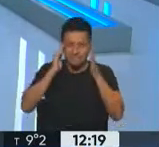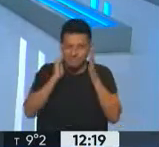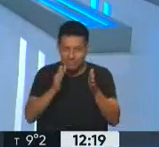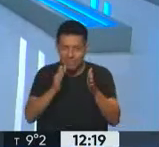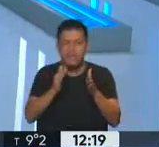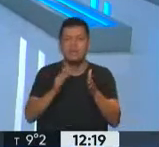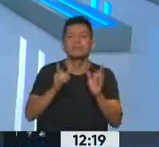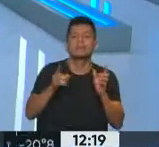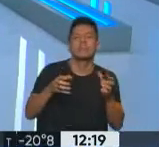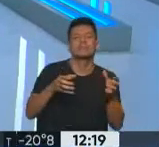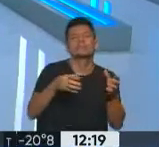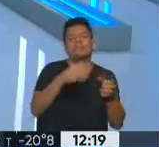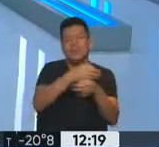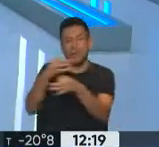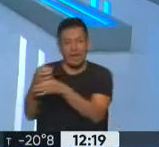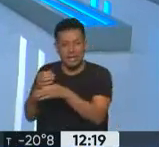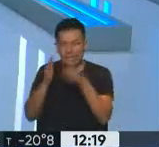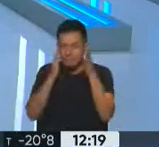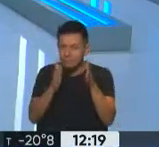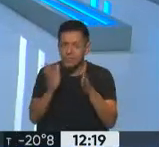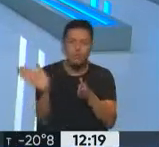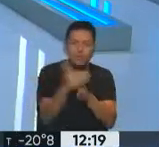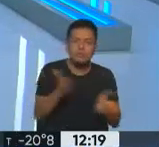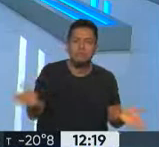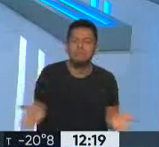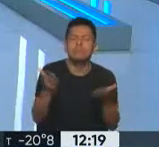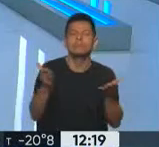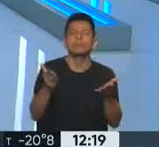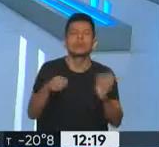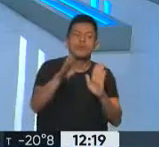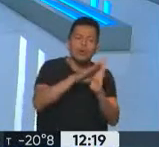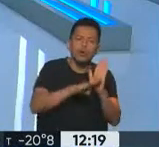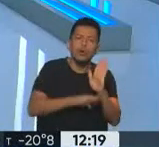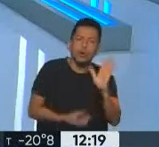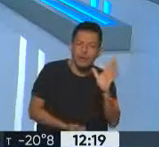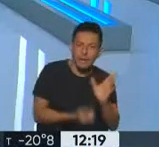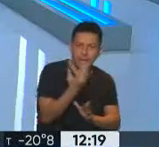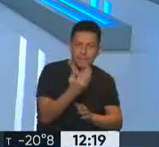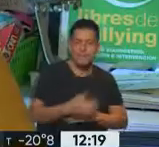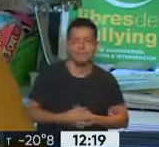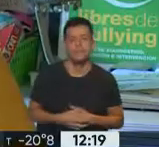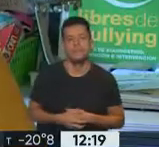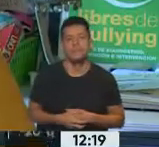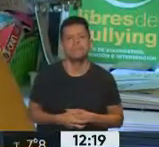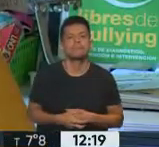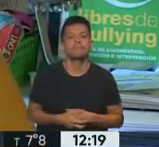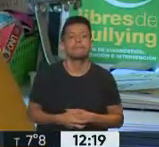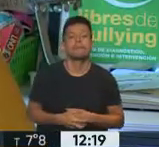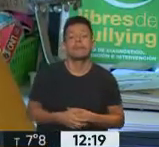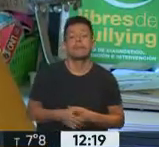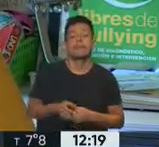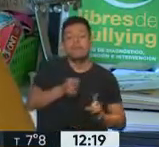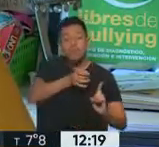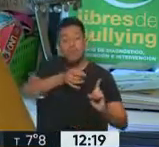las comunidades educativas, están impulsando la creación de un protocolo para intervenir. El bullying es una forma